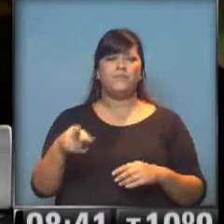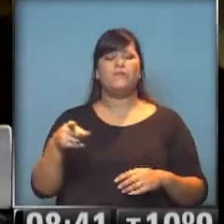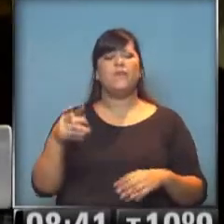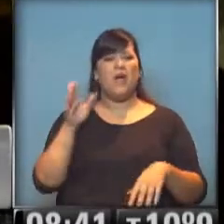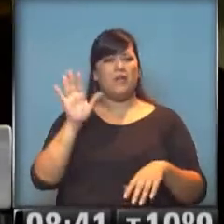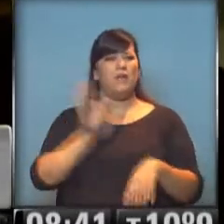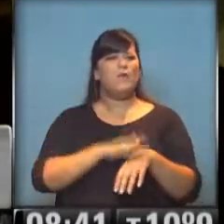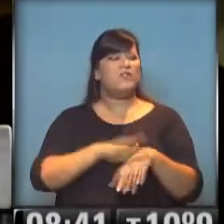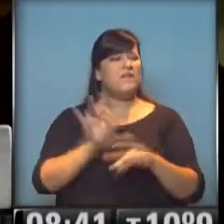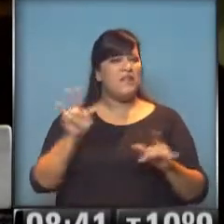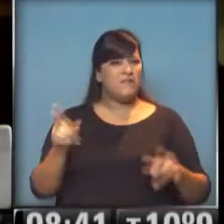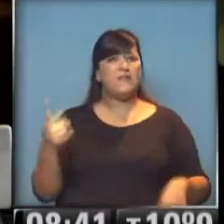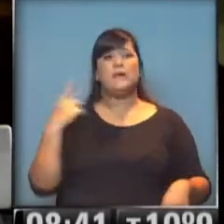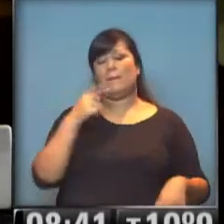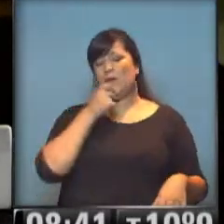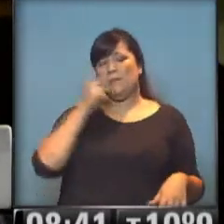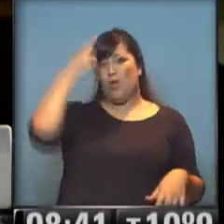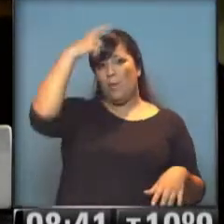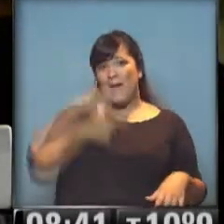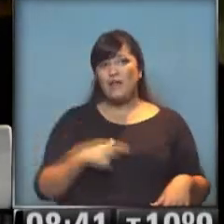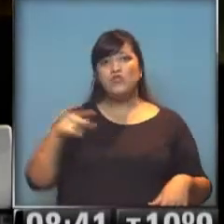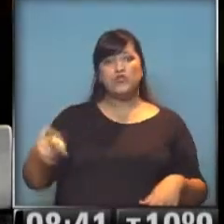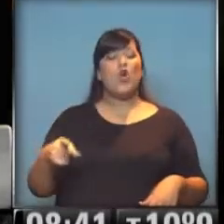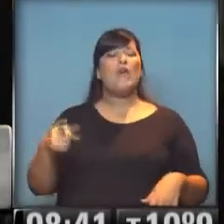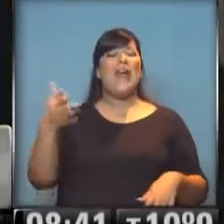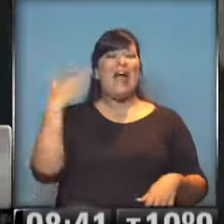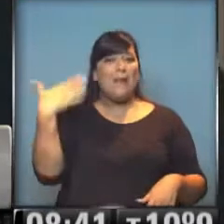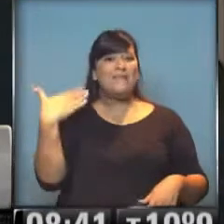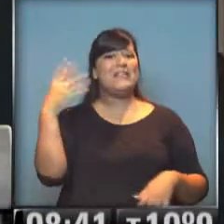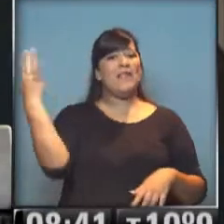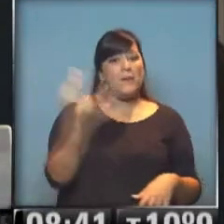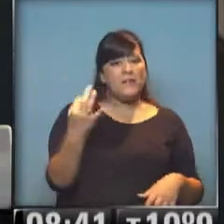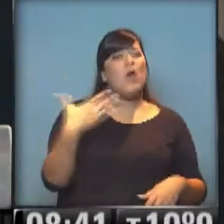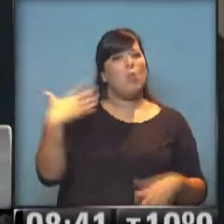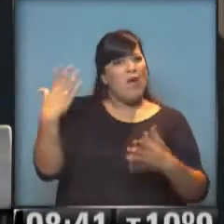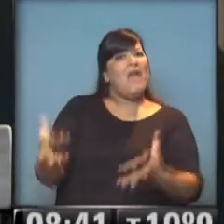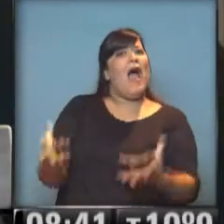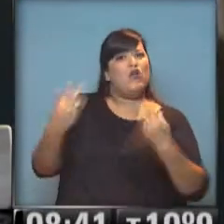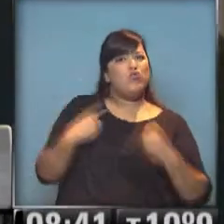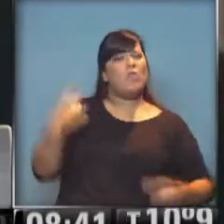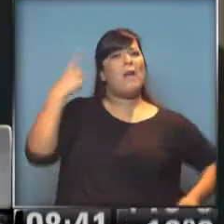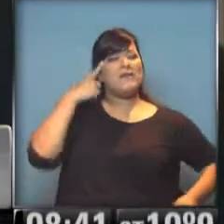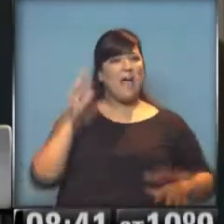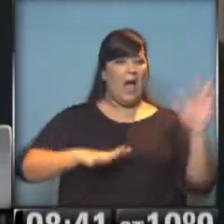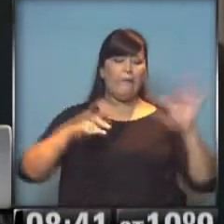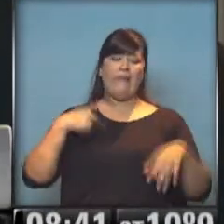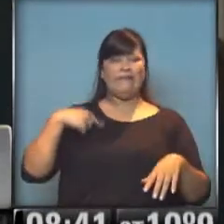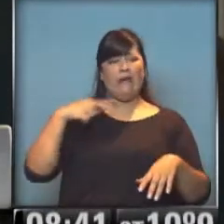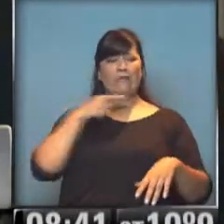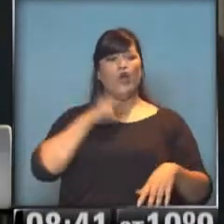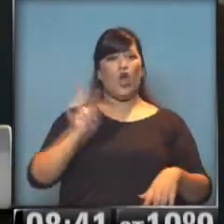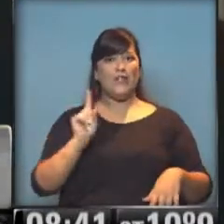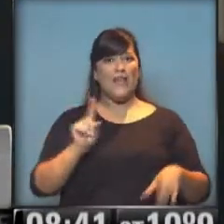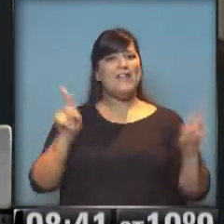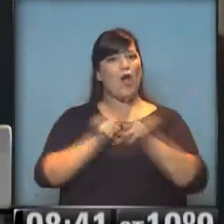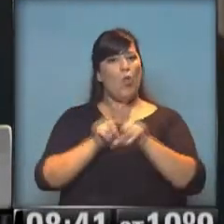Y tratando de pensar que una persona también con capacidades especiales puede ayudarte a pensar lo que a veces uno se niega a pensar, ¿no? Como que un